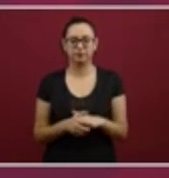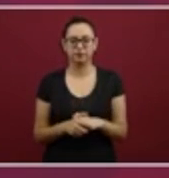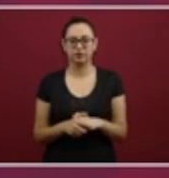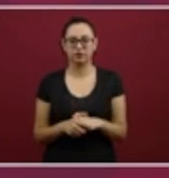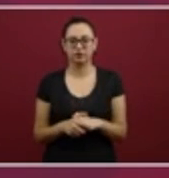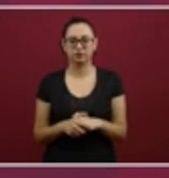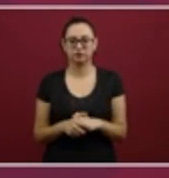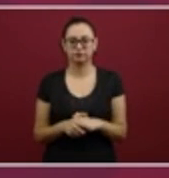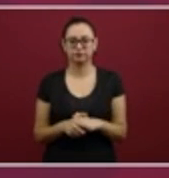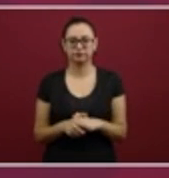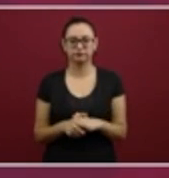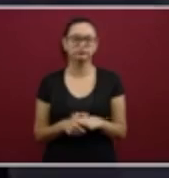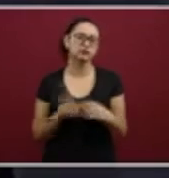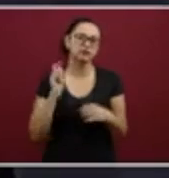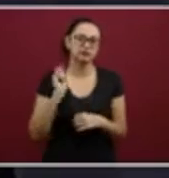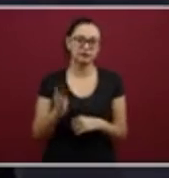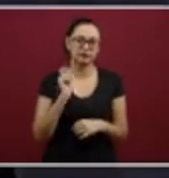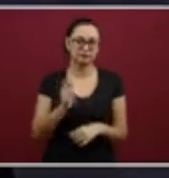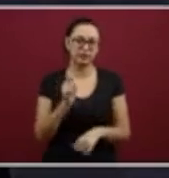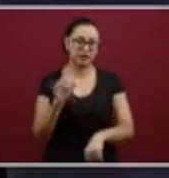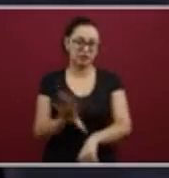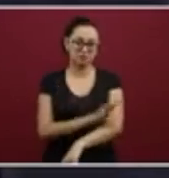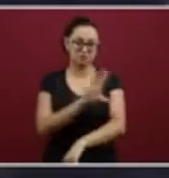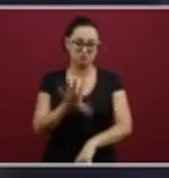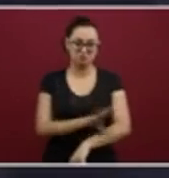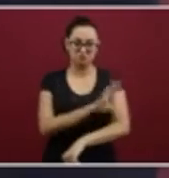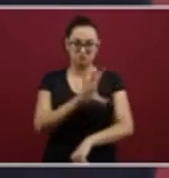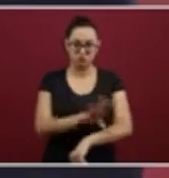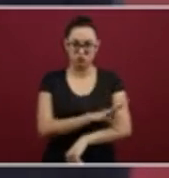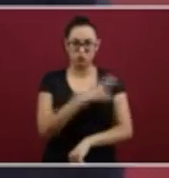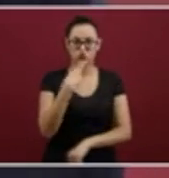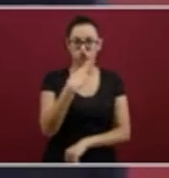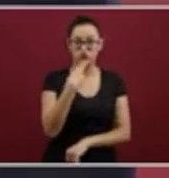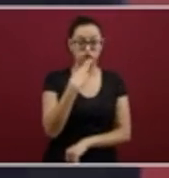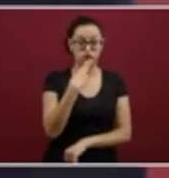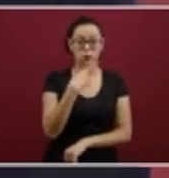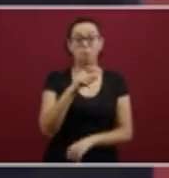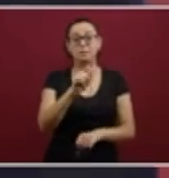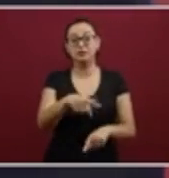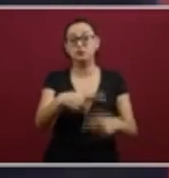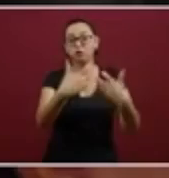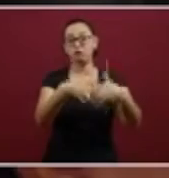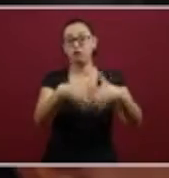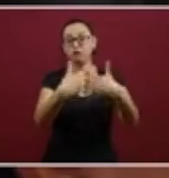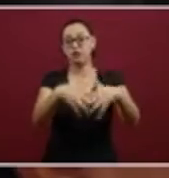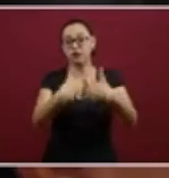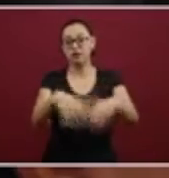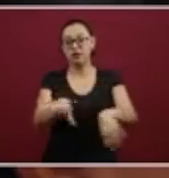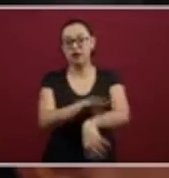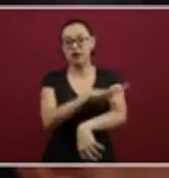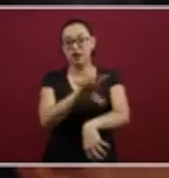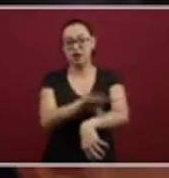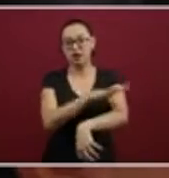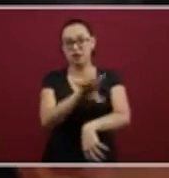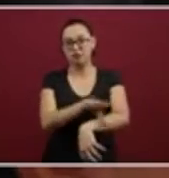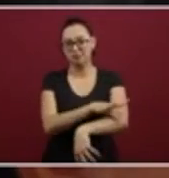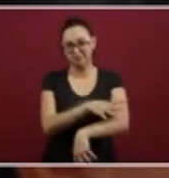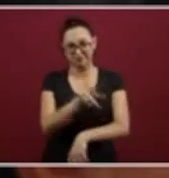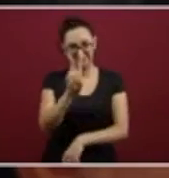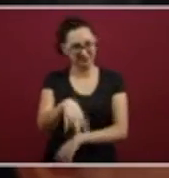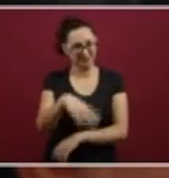que consumen la energía, sino a las empresas que producen la energía, porque que parece